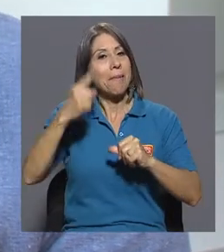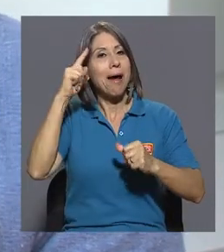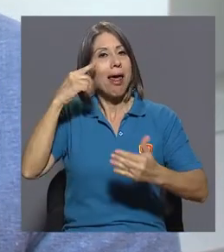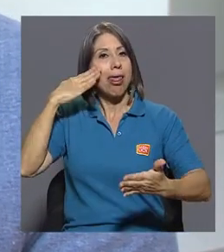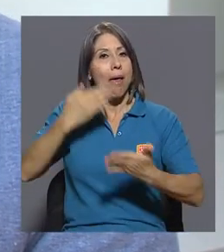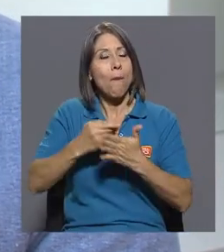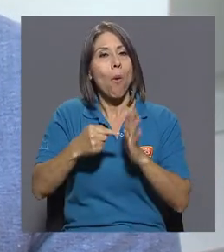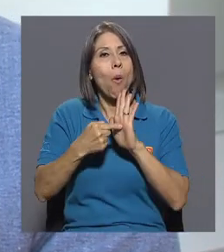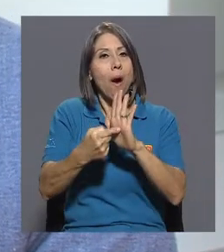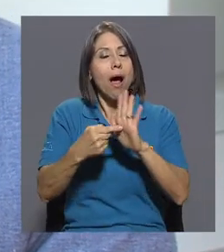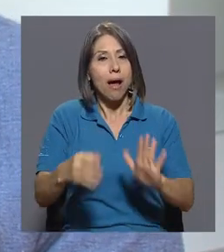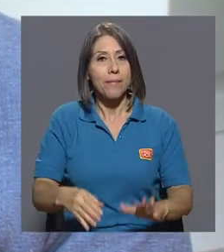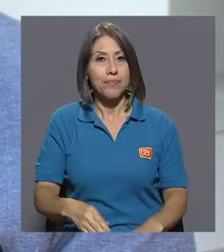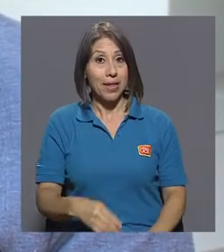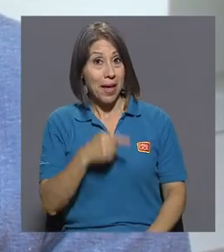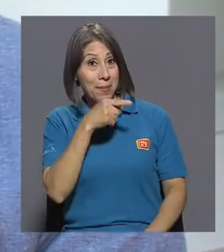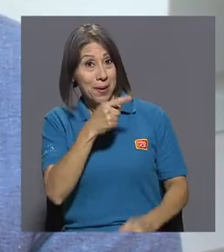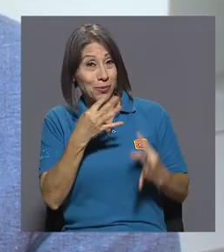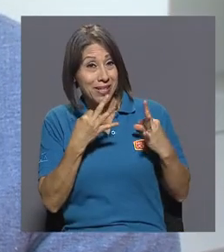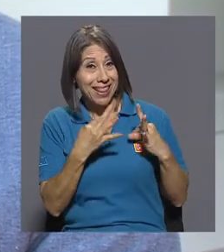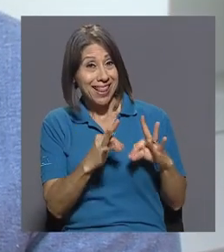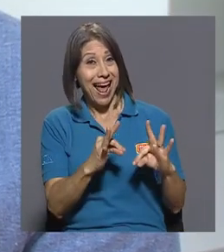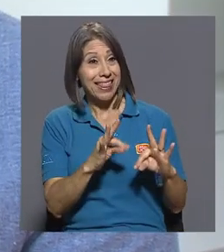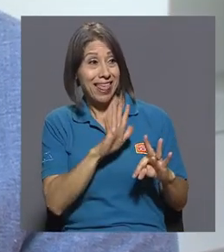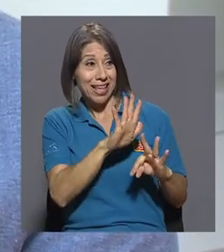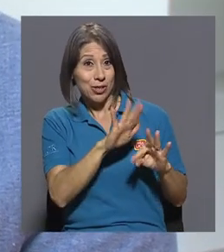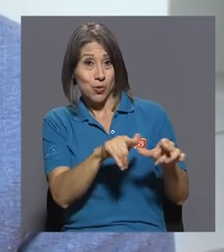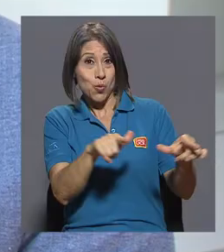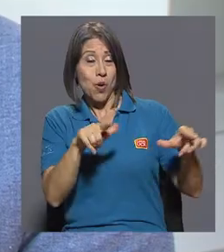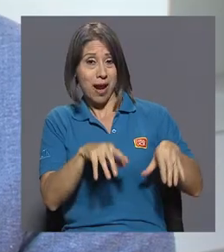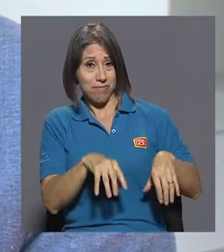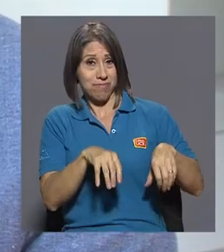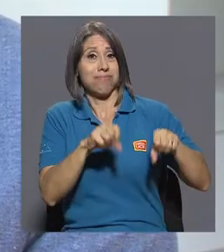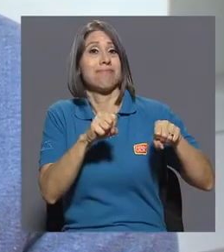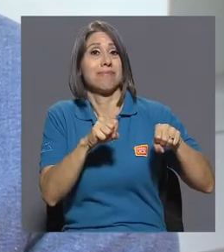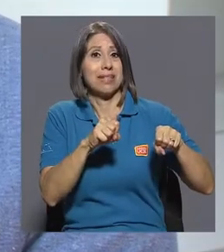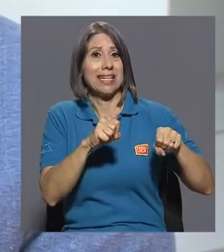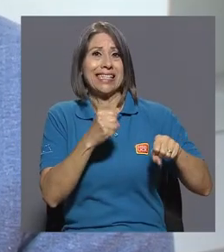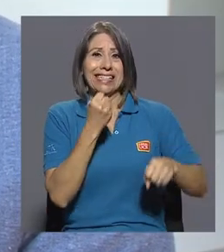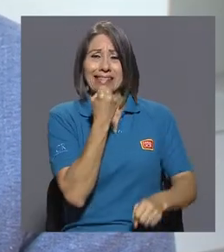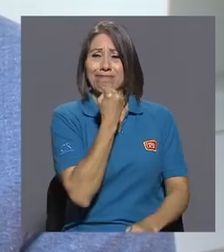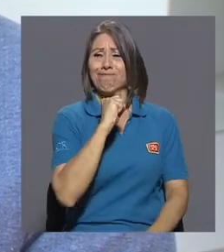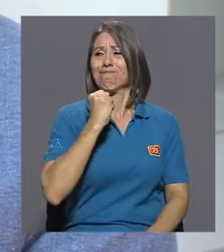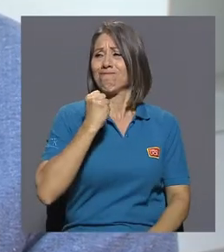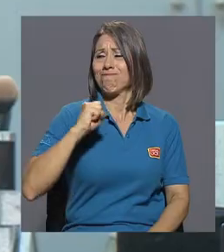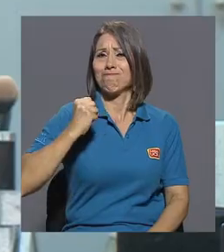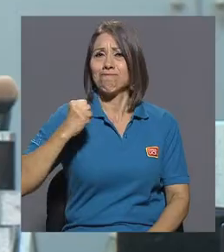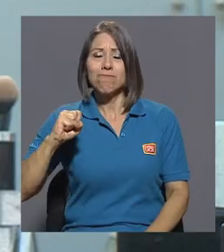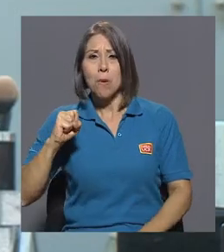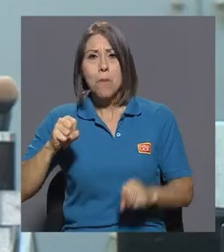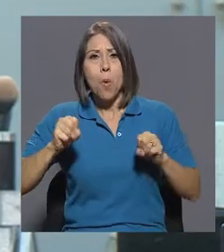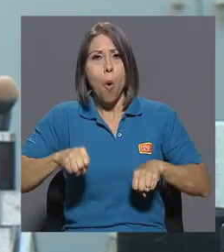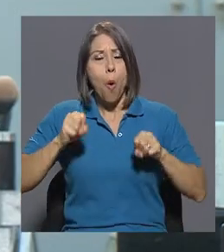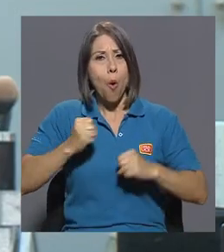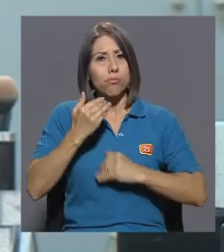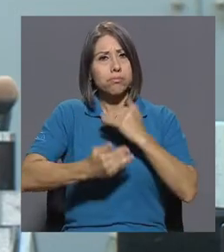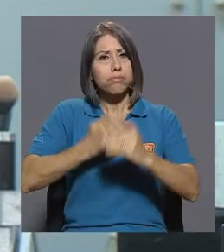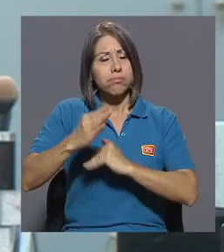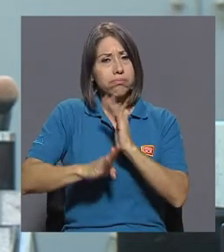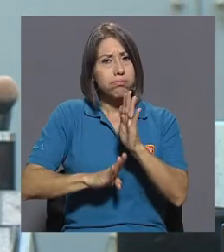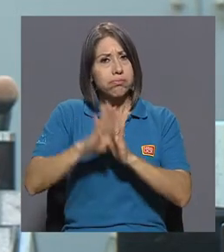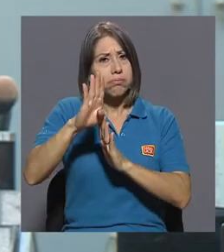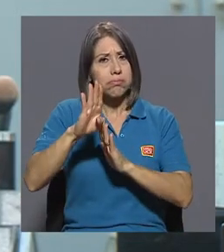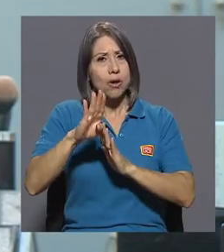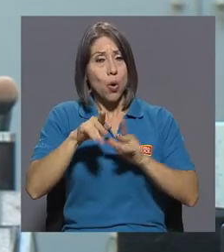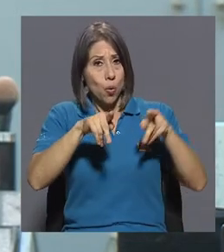impresionante, porque usted trata de darse su lugar, usted se da fuerza de codos, la posibilidad de salir adelante, es una persona que aunque va